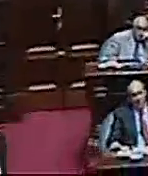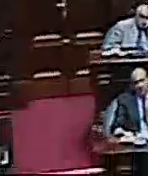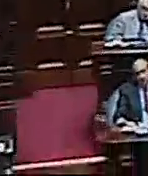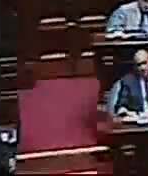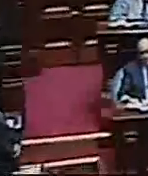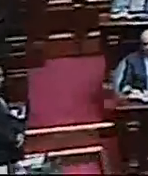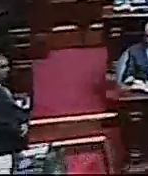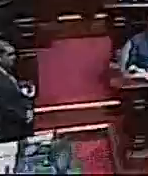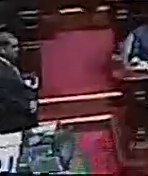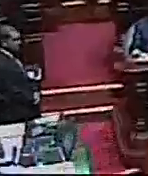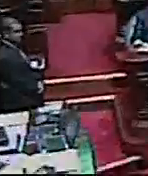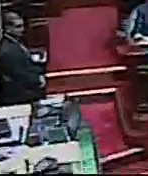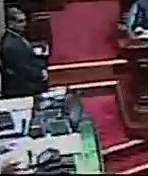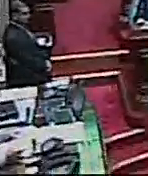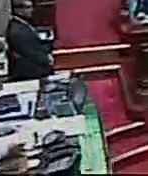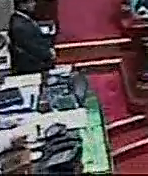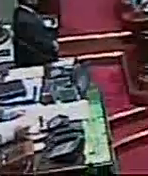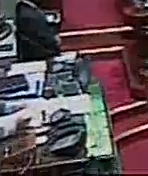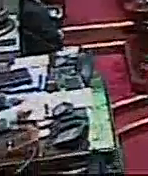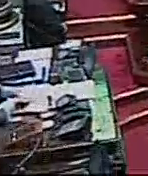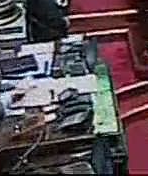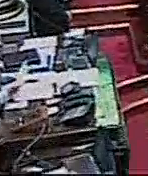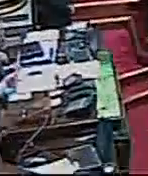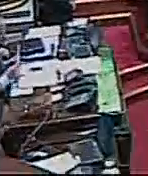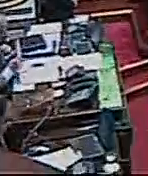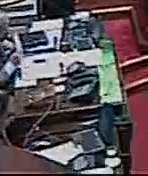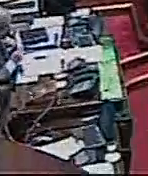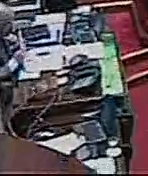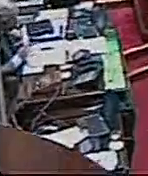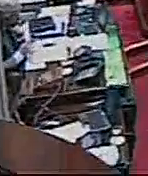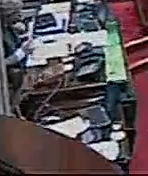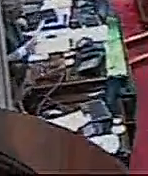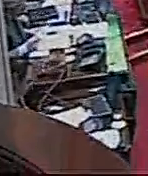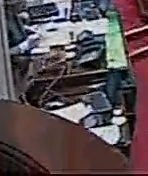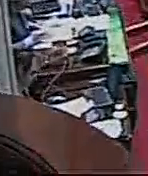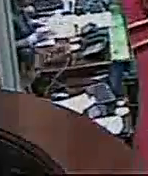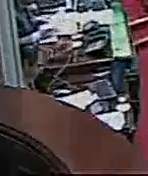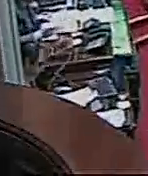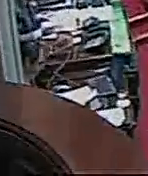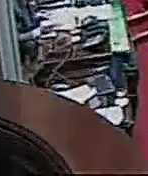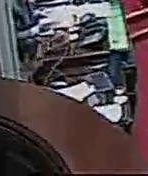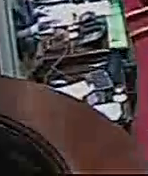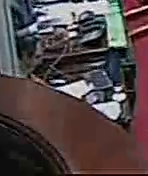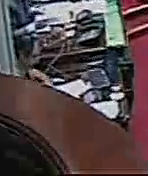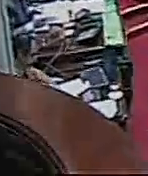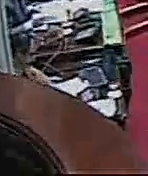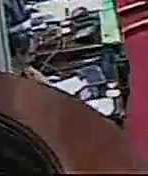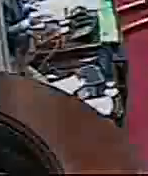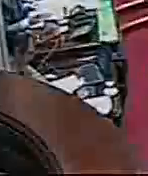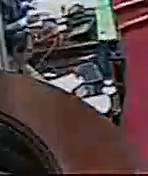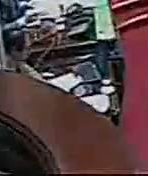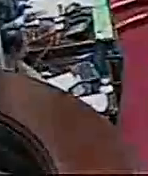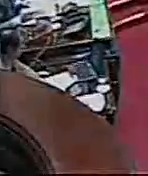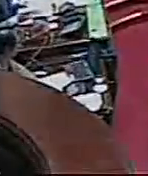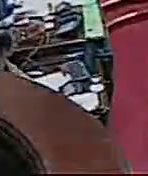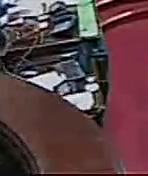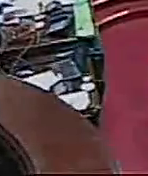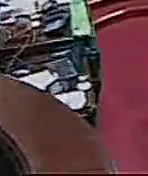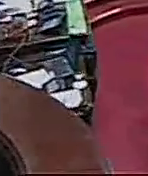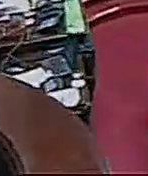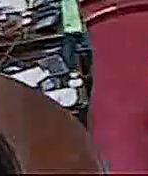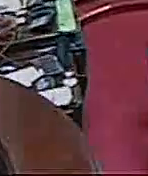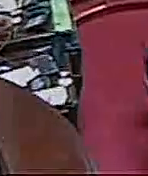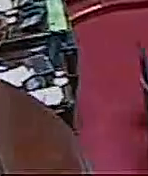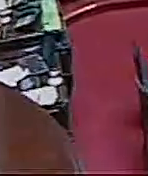sobre este nuevo plan de negocios de la cooperativa Alasú. Pintado respondió a